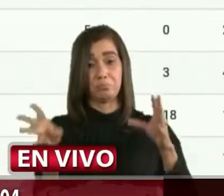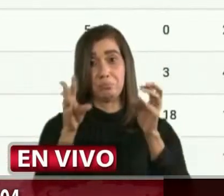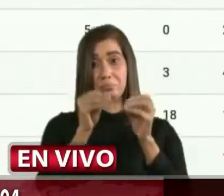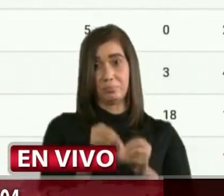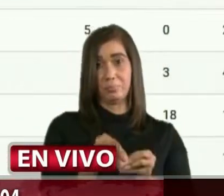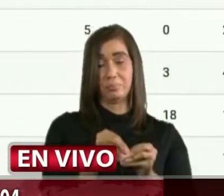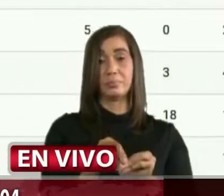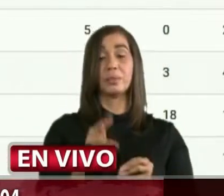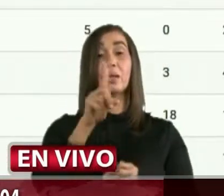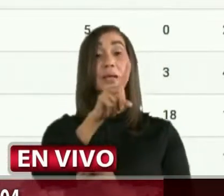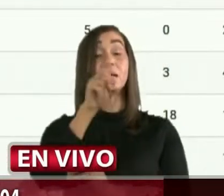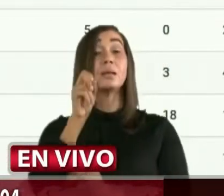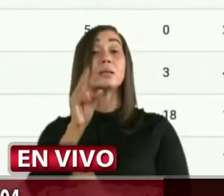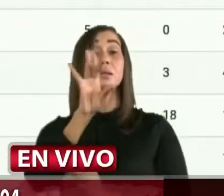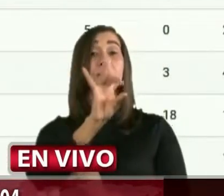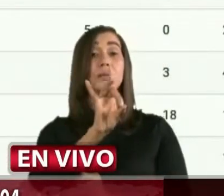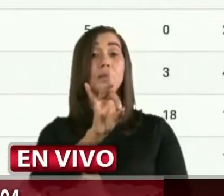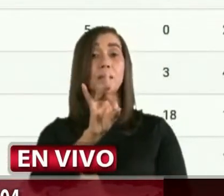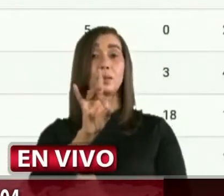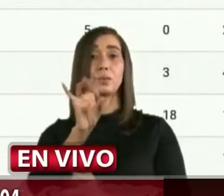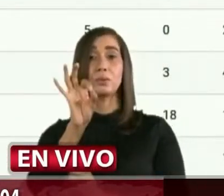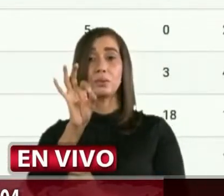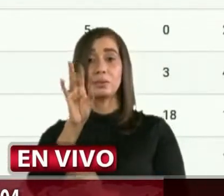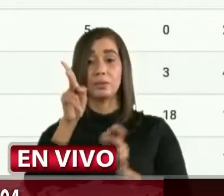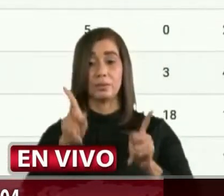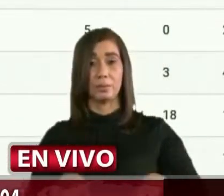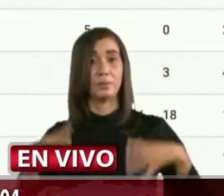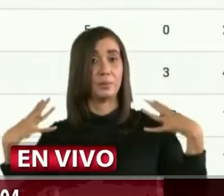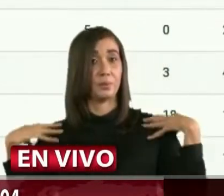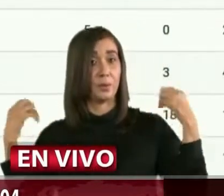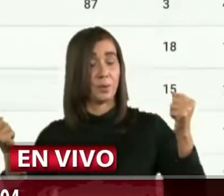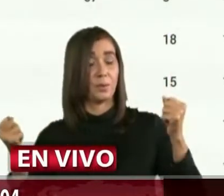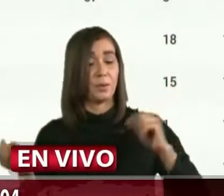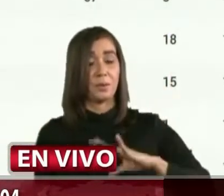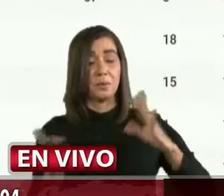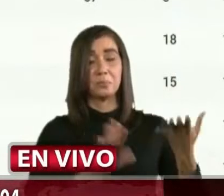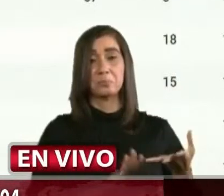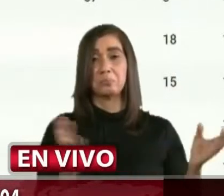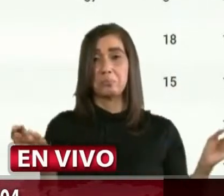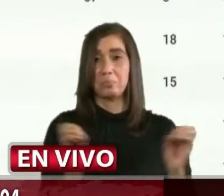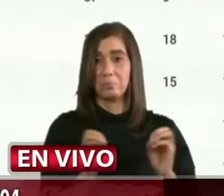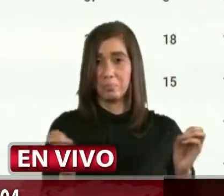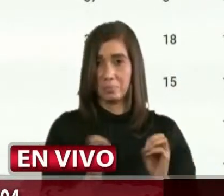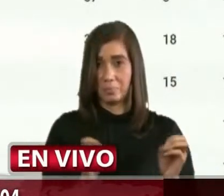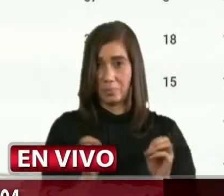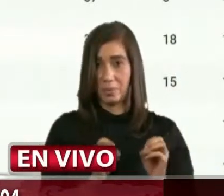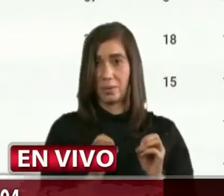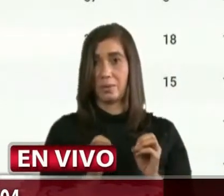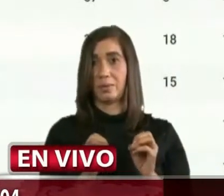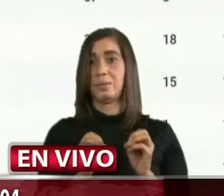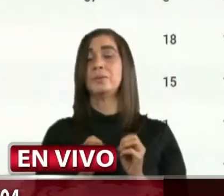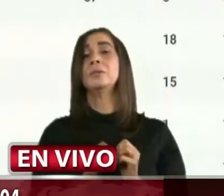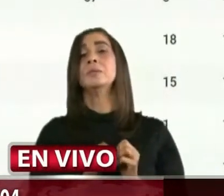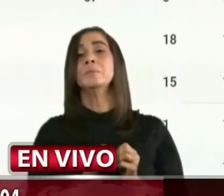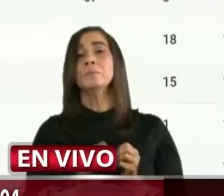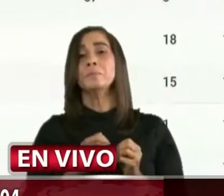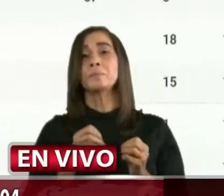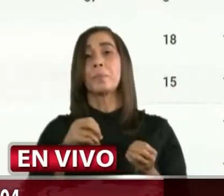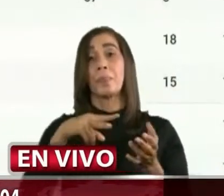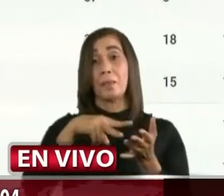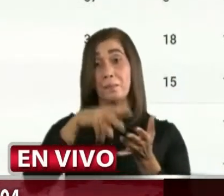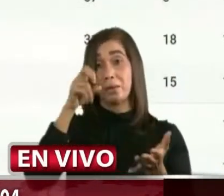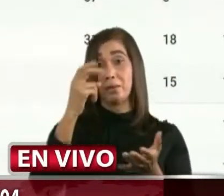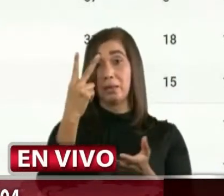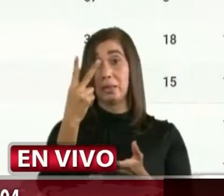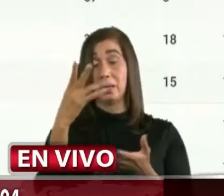acumulados, 189 recuperados, 0 fallecimientos. Hermanas Mirabal, 3